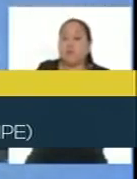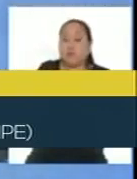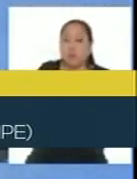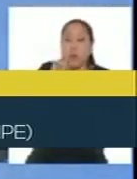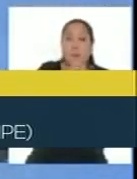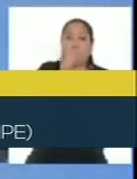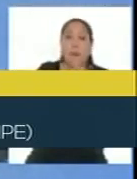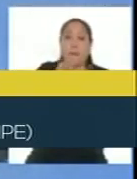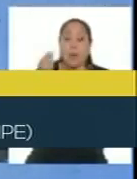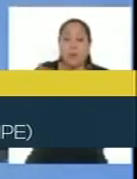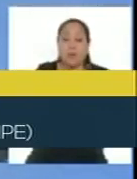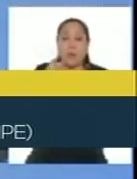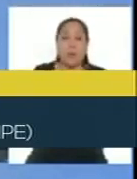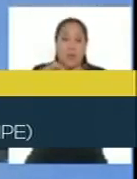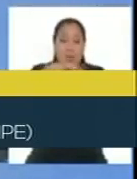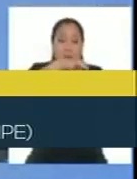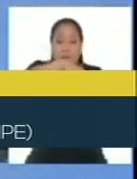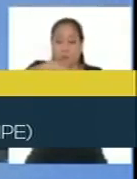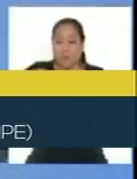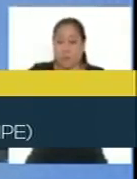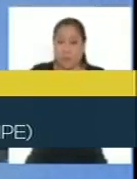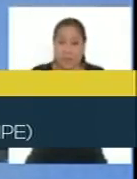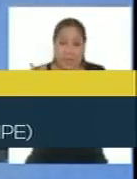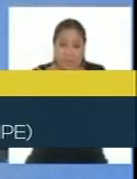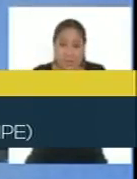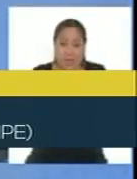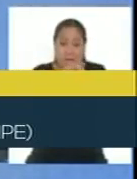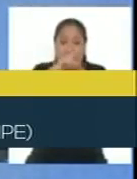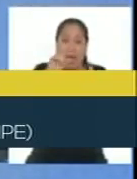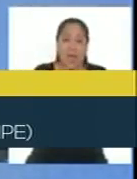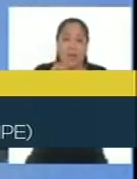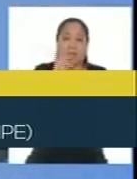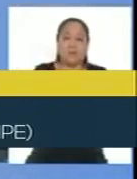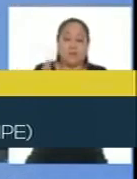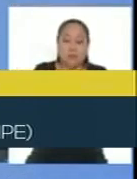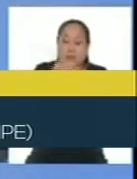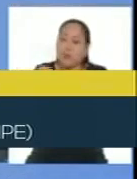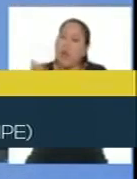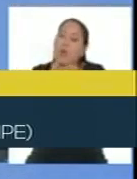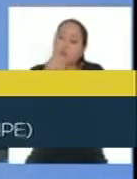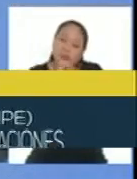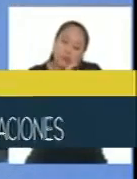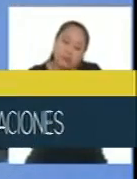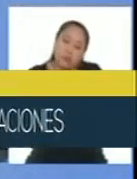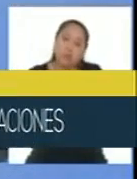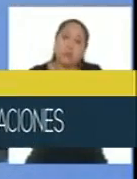actas de los locales de votación más cercanos a nuestros centros de cómputo,